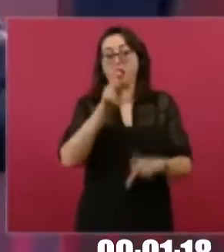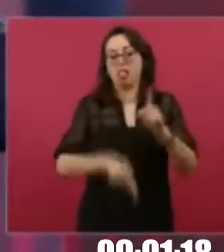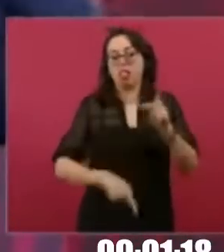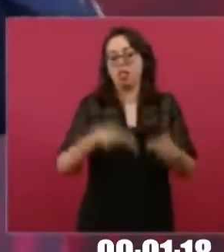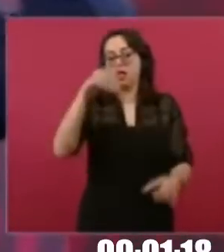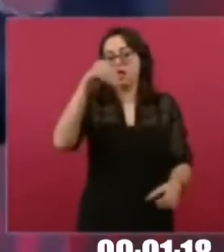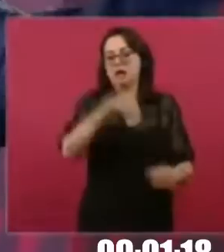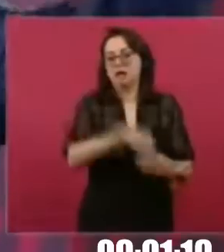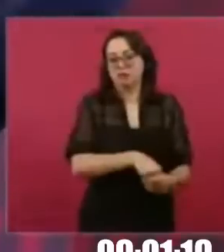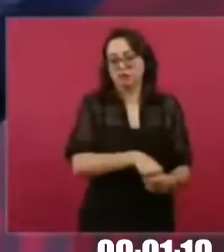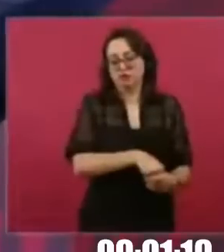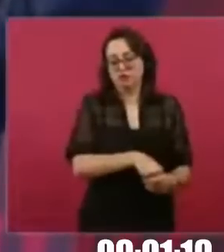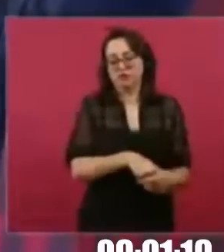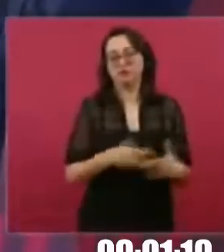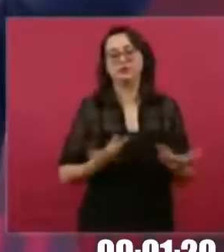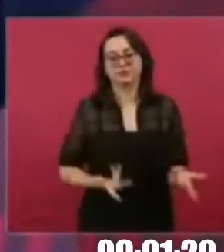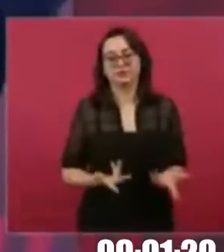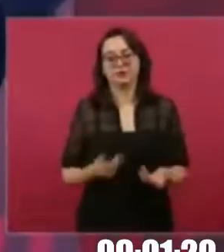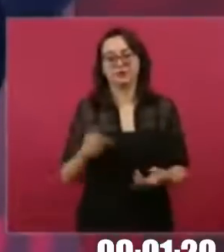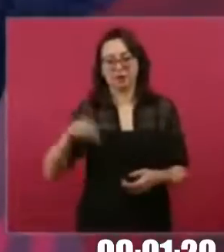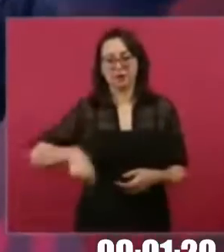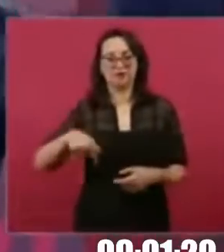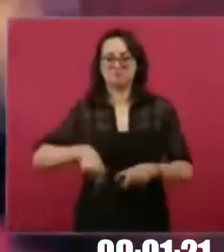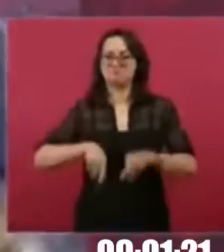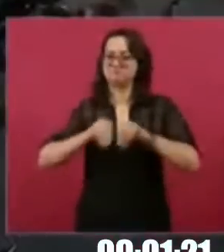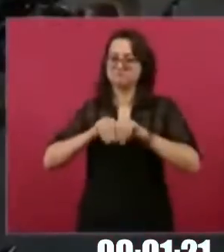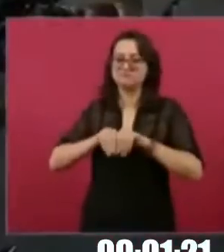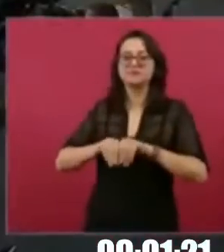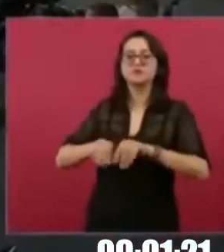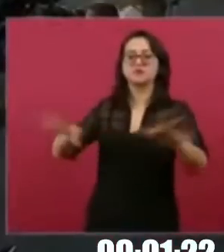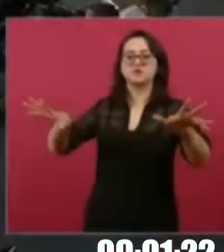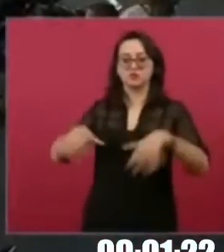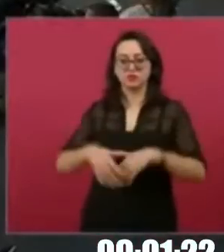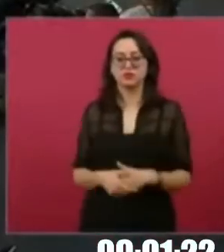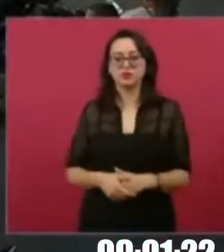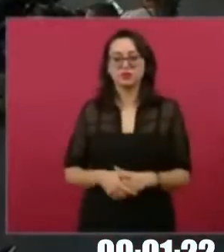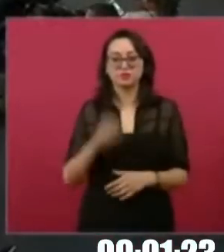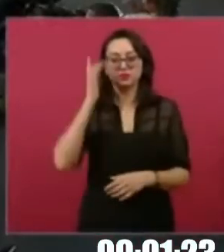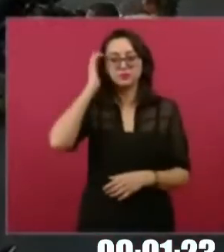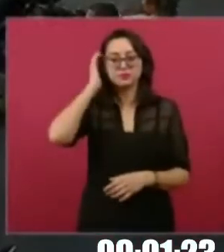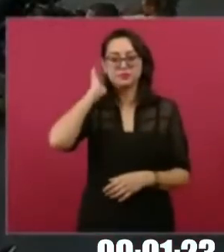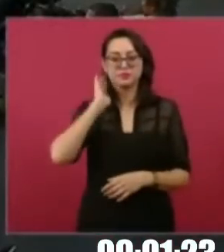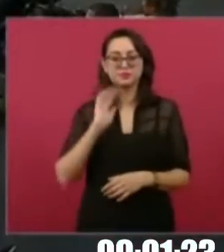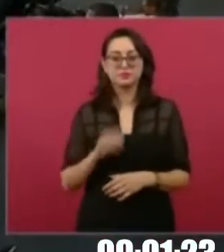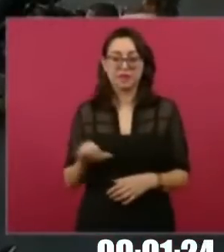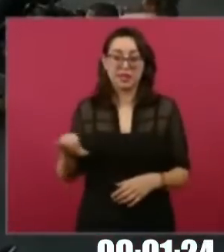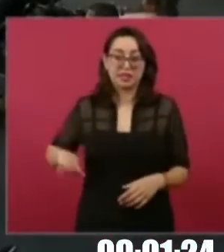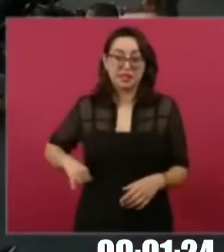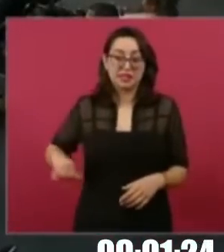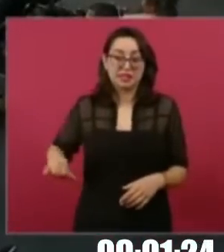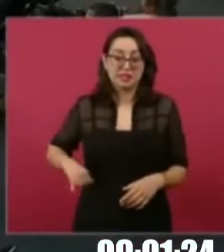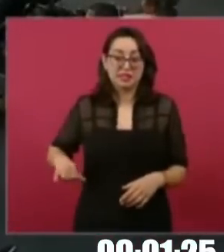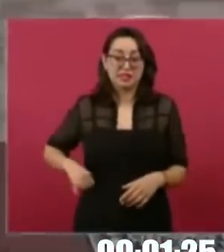Cómo antes se engañaron de que eran distintos